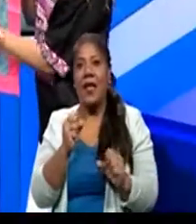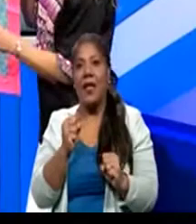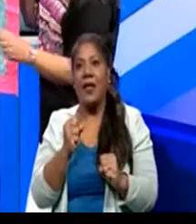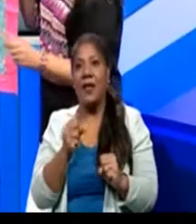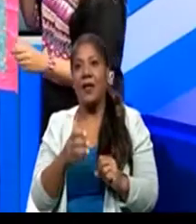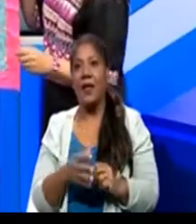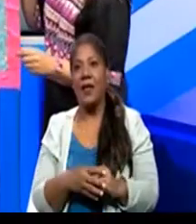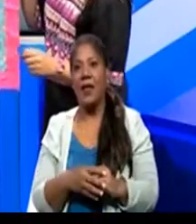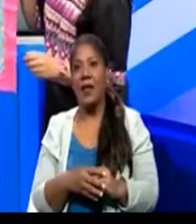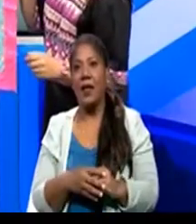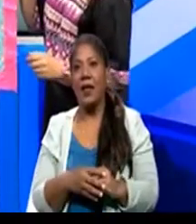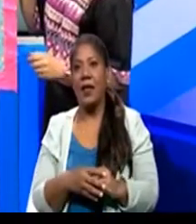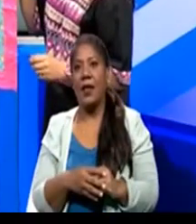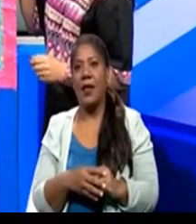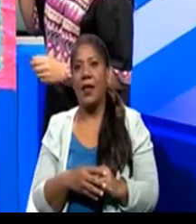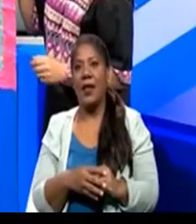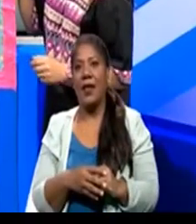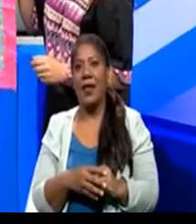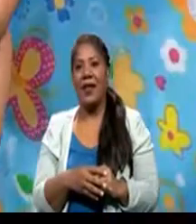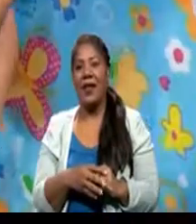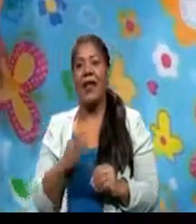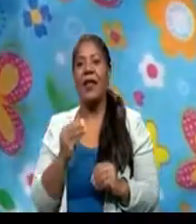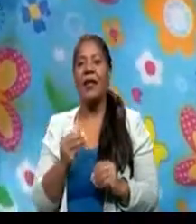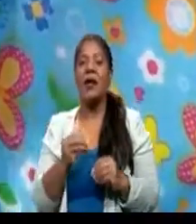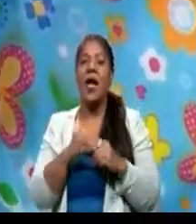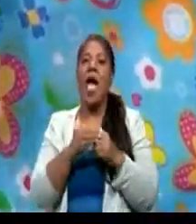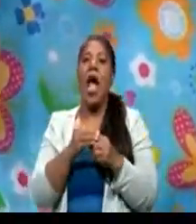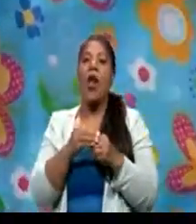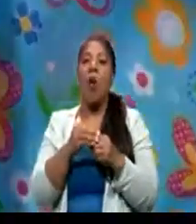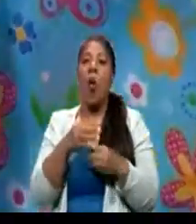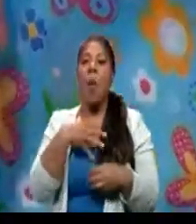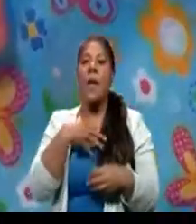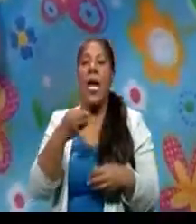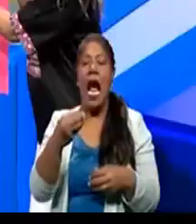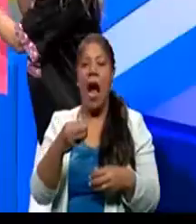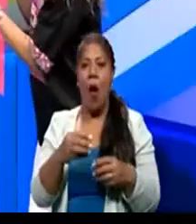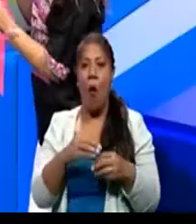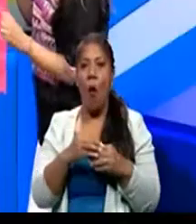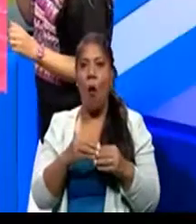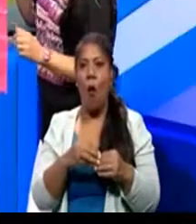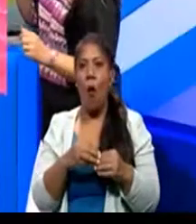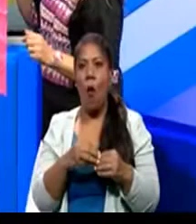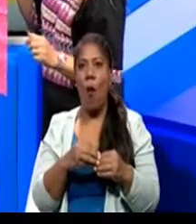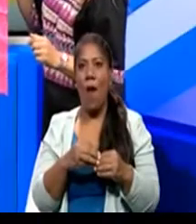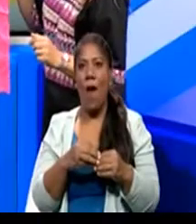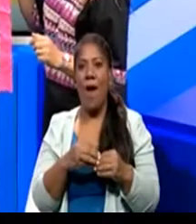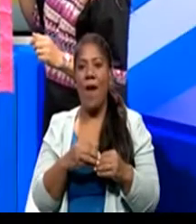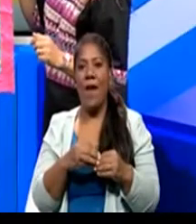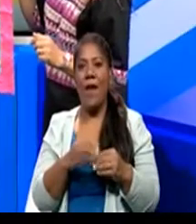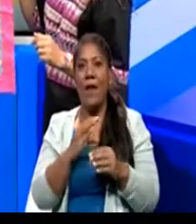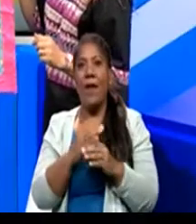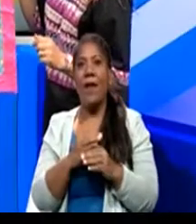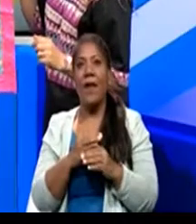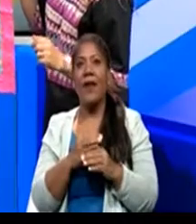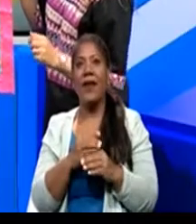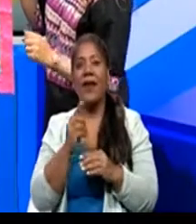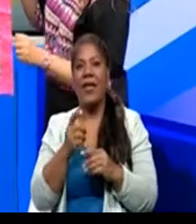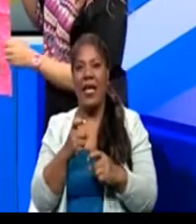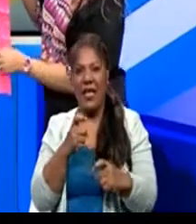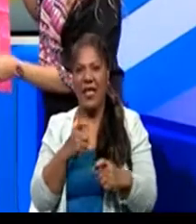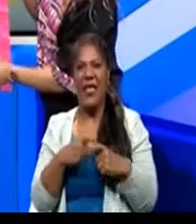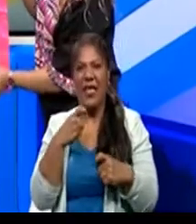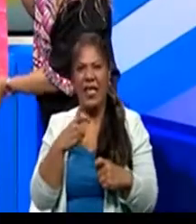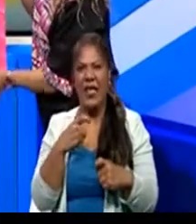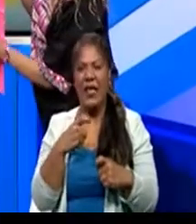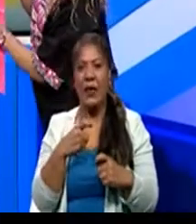esta? Este es algodón, está suavecito. Suavecito. ¿Y esta? Con cuidado. Está más dura. Está